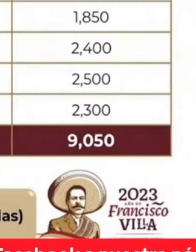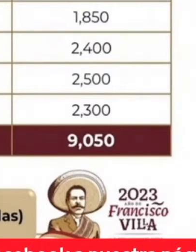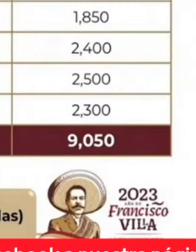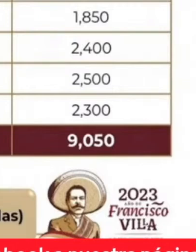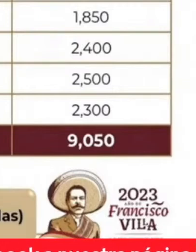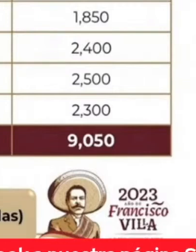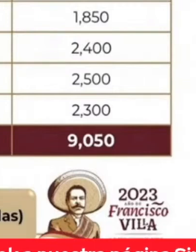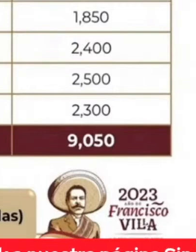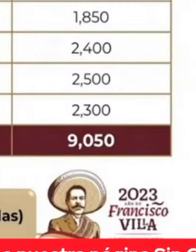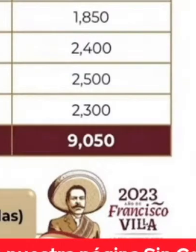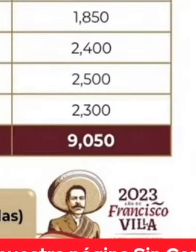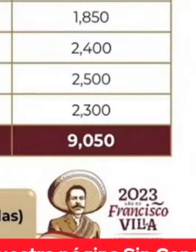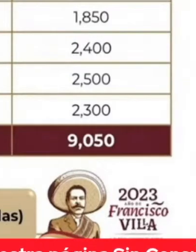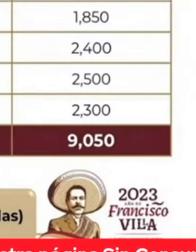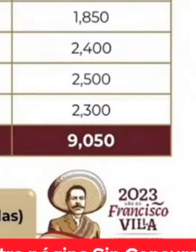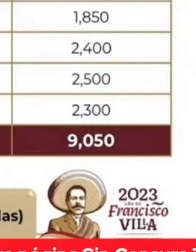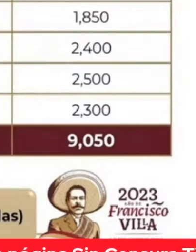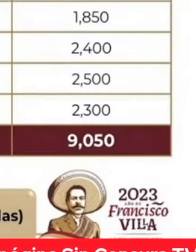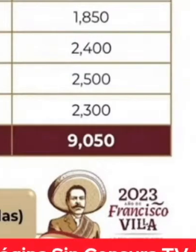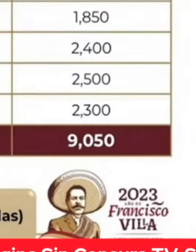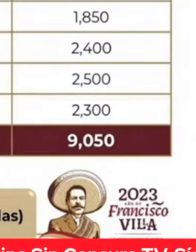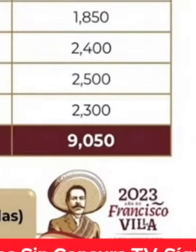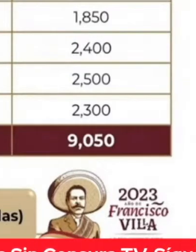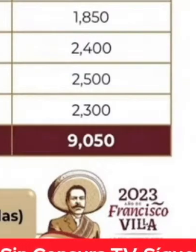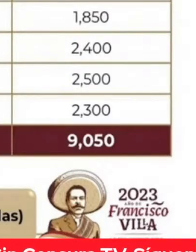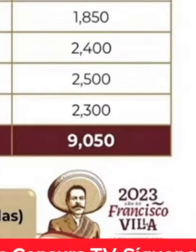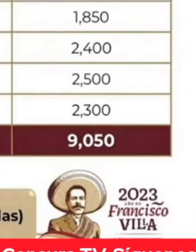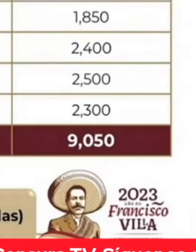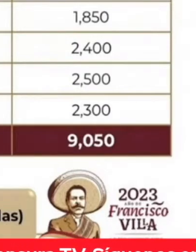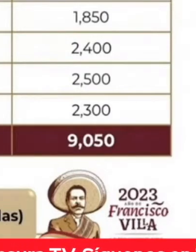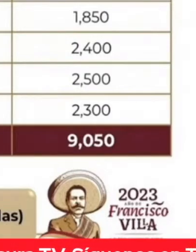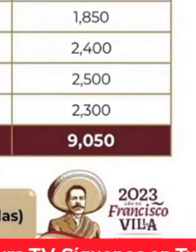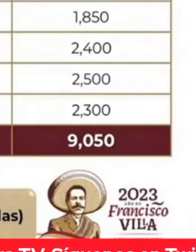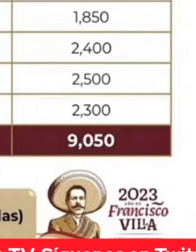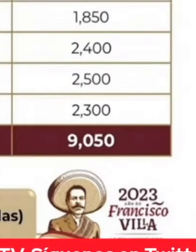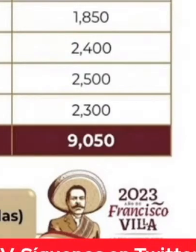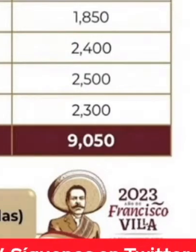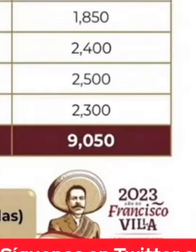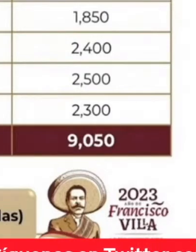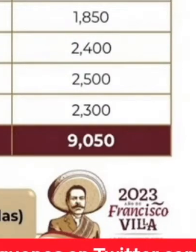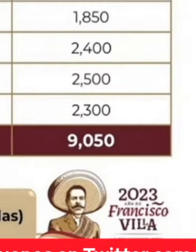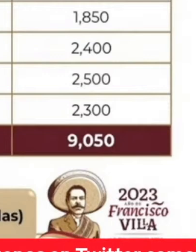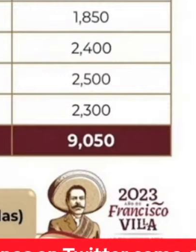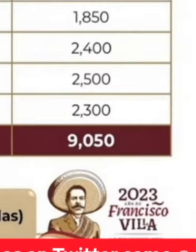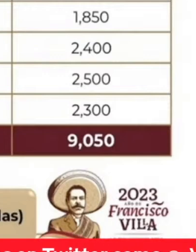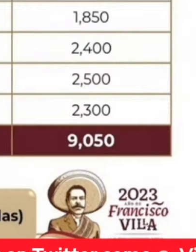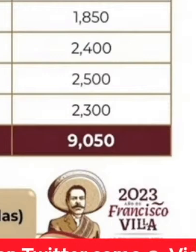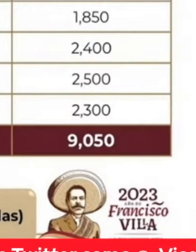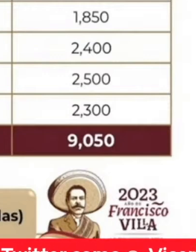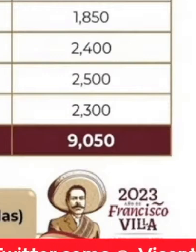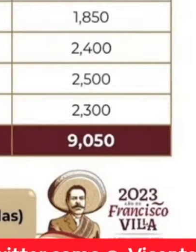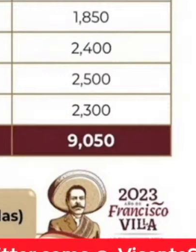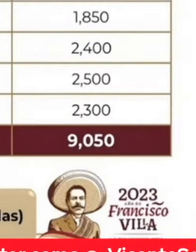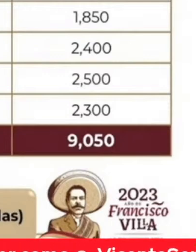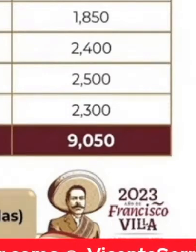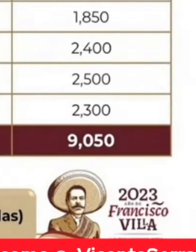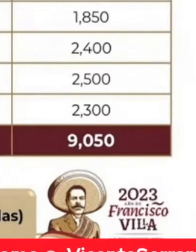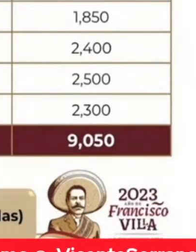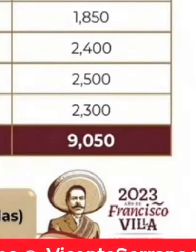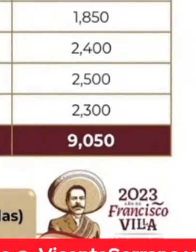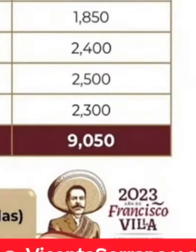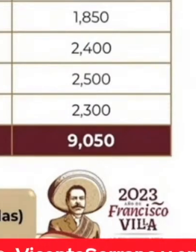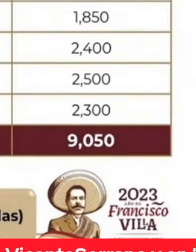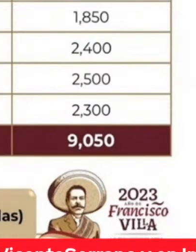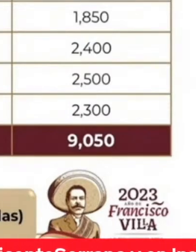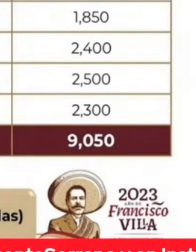barreras tenemos nueve mil cincuenta metros de lineales que se están distribuyendo en diferentes playas trescientos cincuenta personas